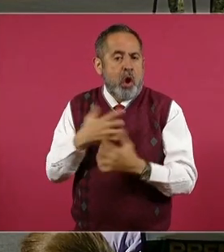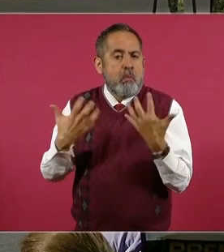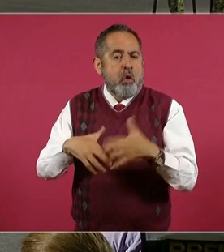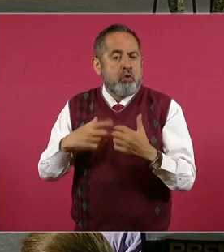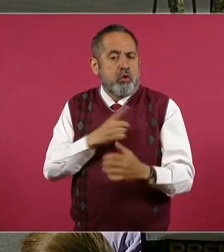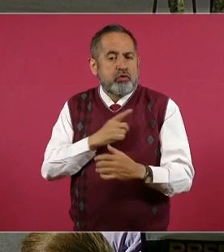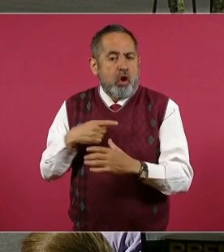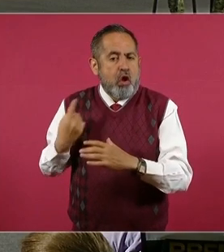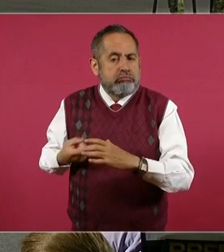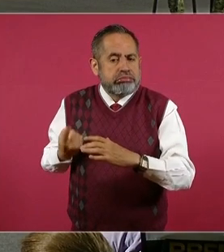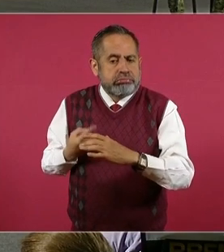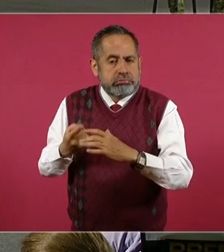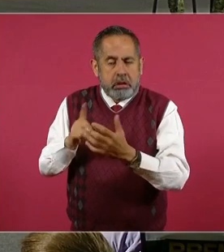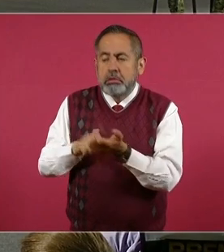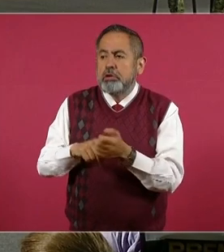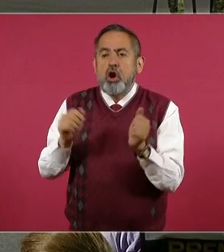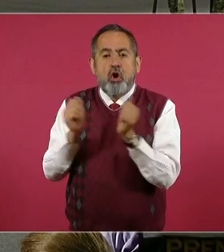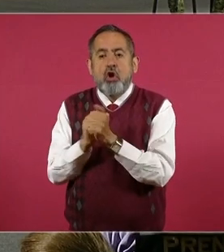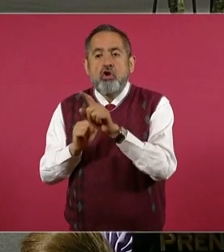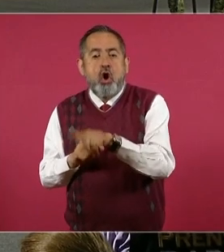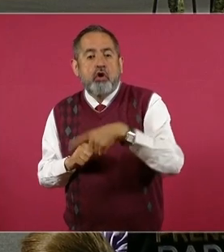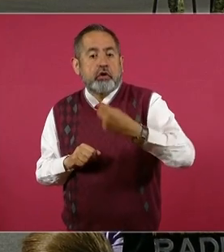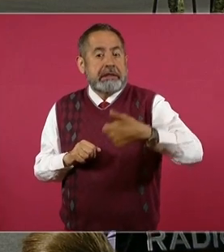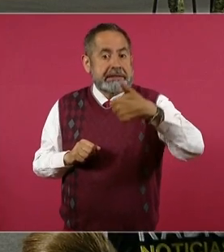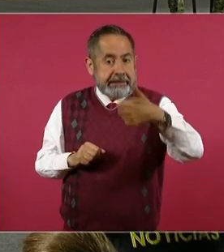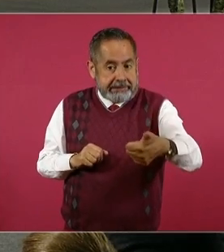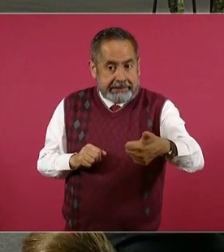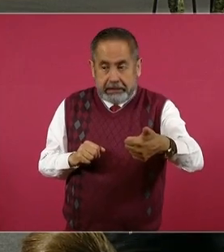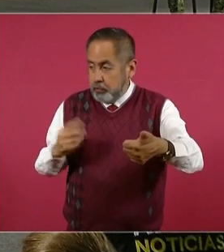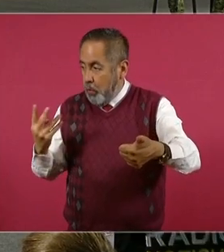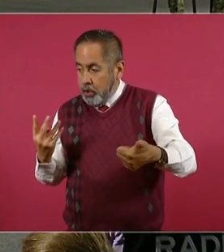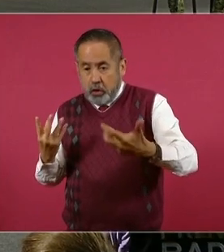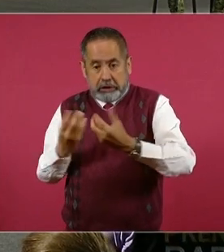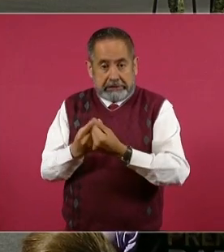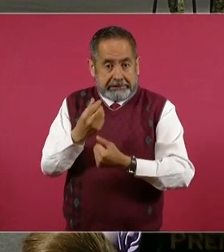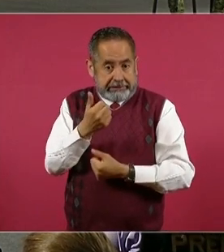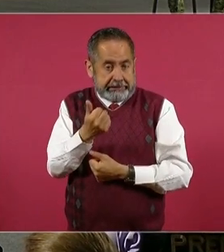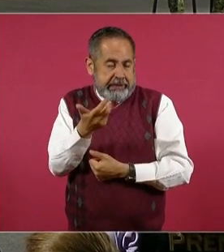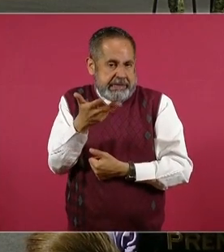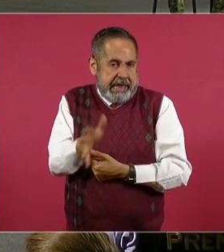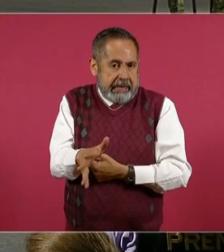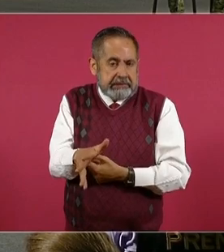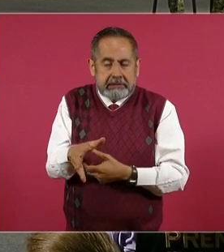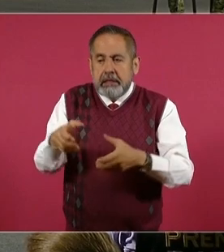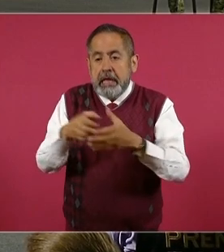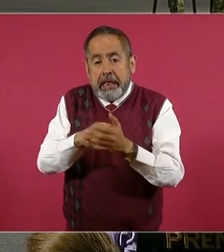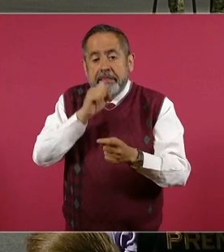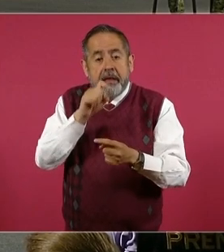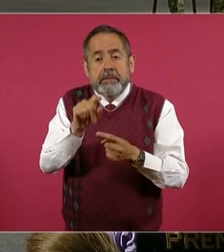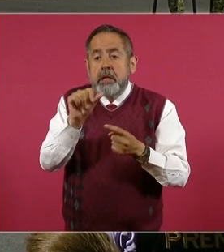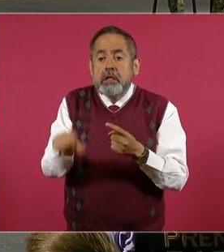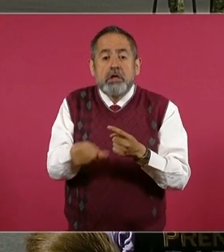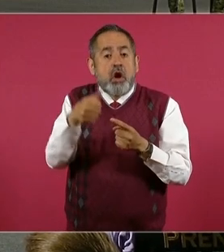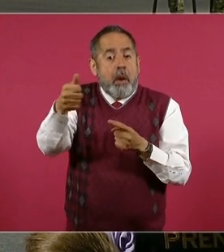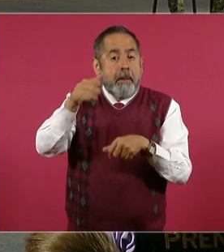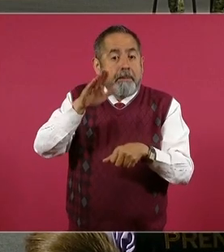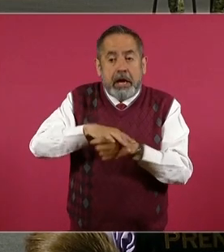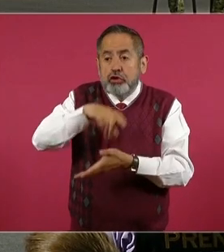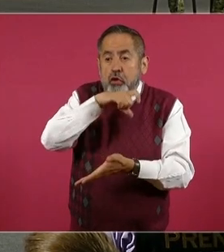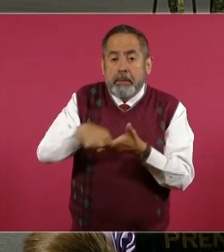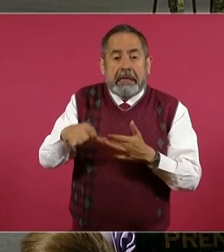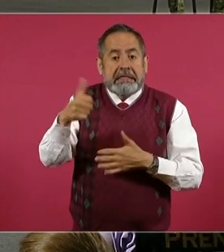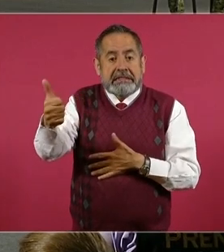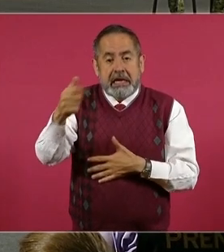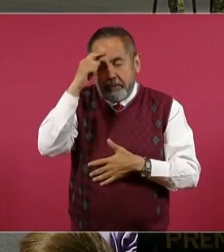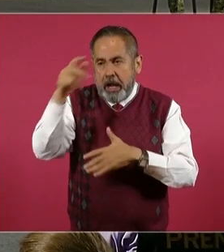con 6 dragas estacionarias con sus empujadores de apoyo, así como la adquisición de 6 dragas